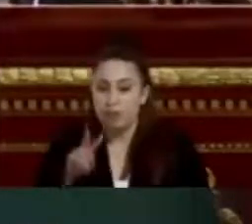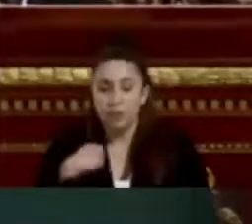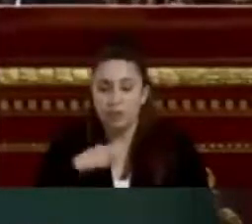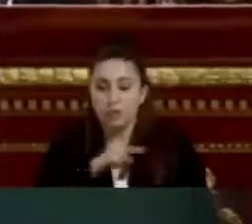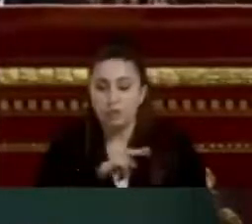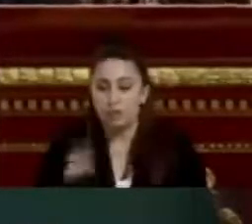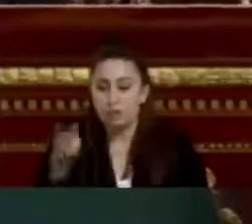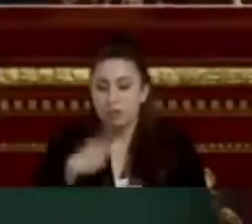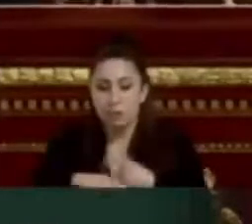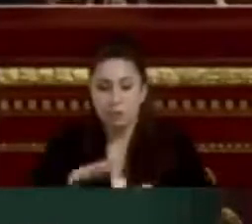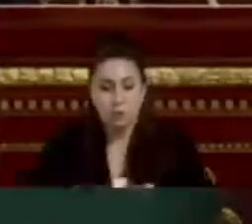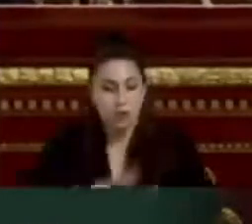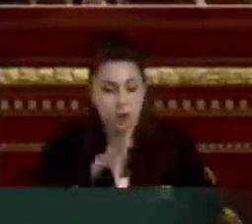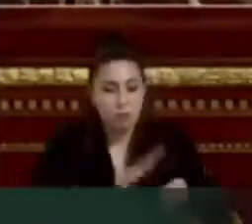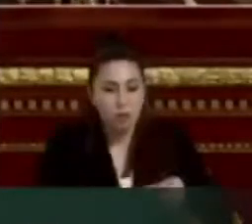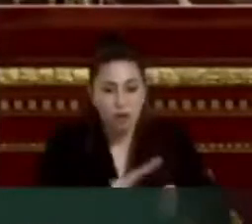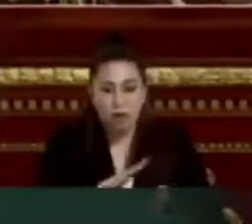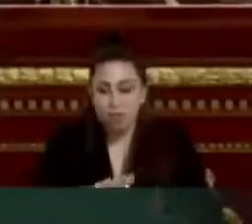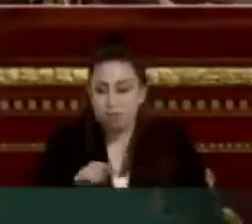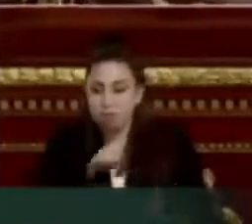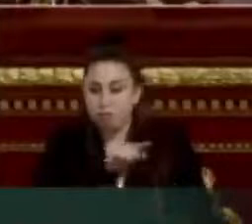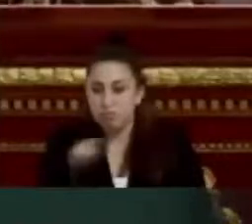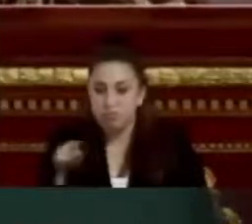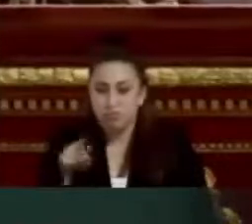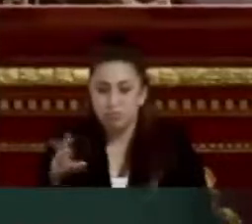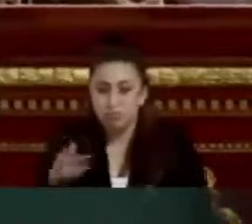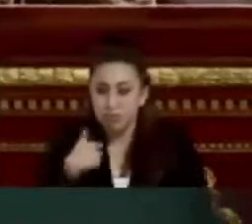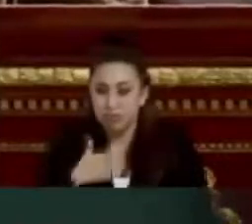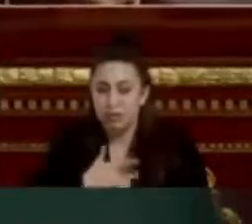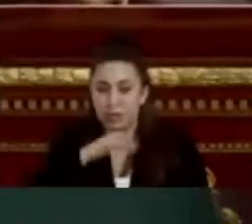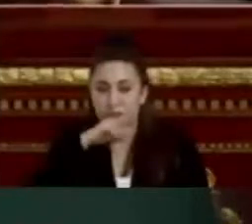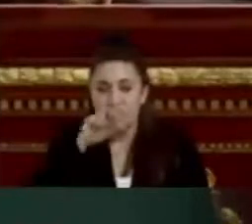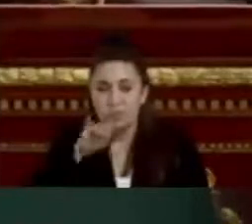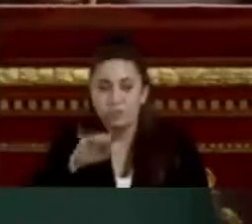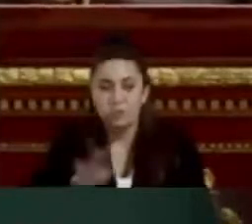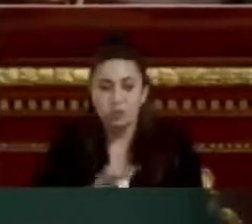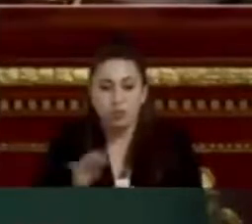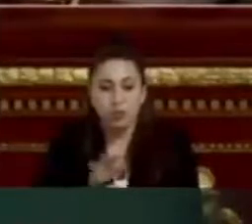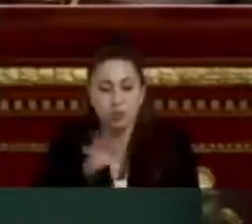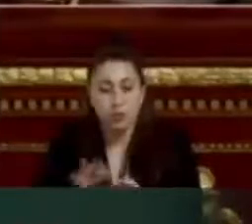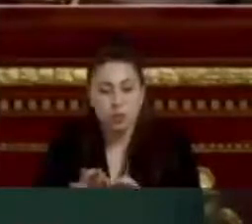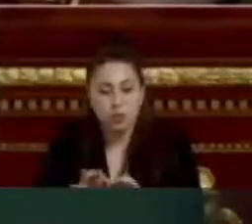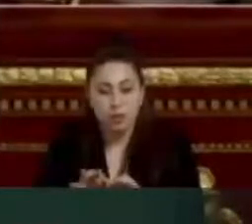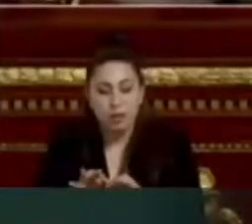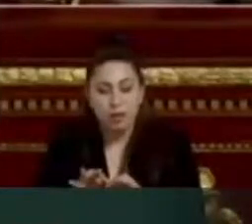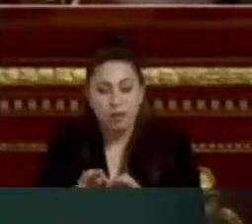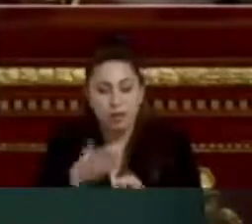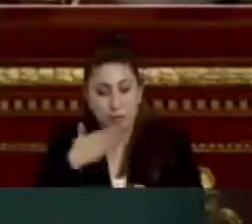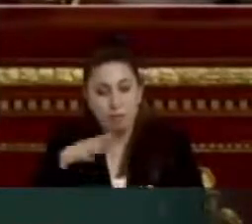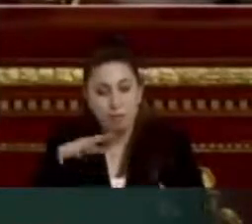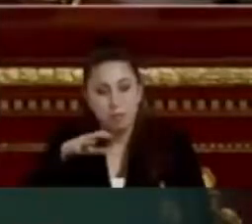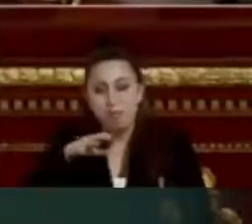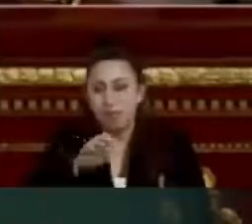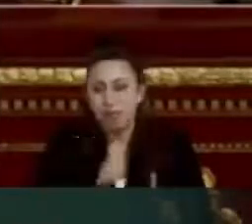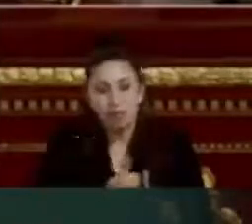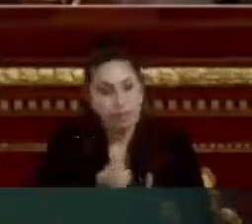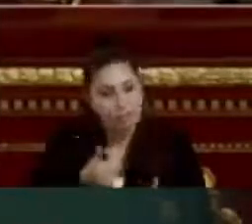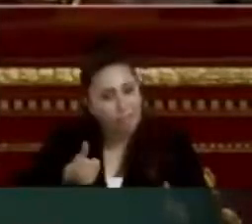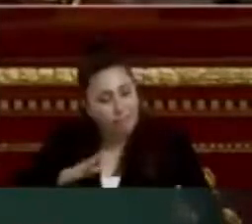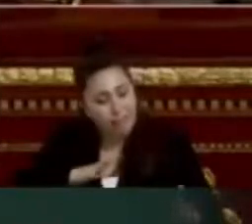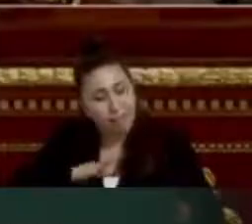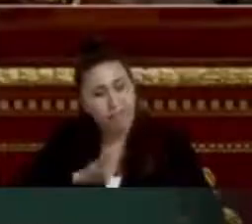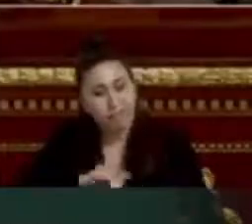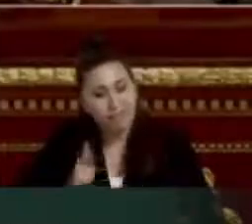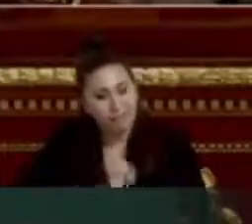realizar la indagatoria correspondiente. Pero, además, el miércoles denunciaré ante el mismo organismo a los responsables de